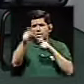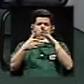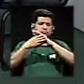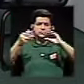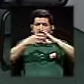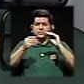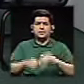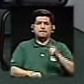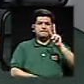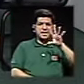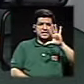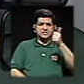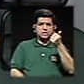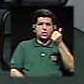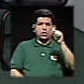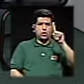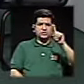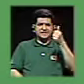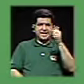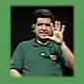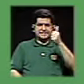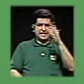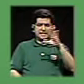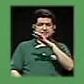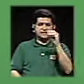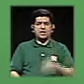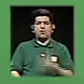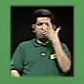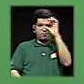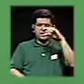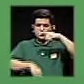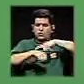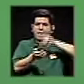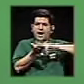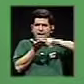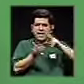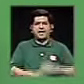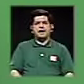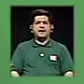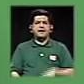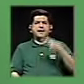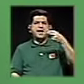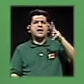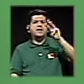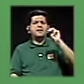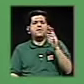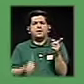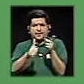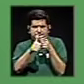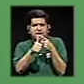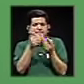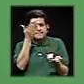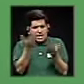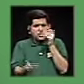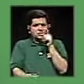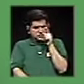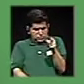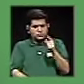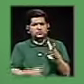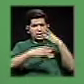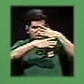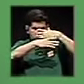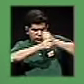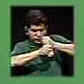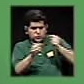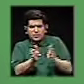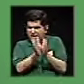comentarios al 251 15 15 o por medio del Facebook Der verde Henry tal vez si empecemos con un resumen a